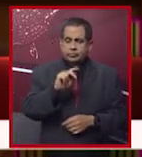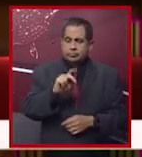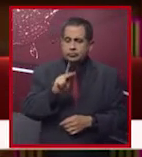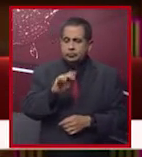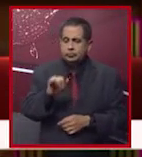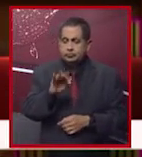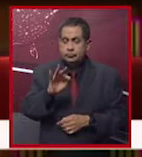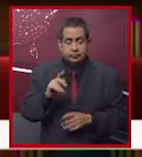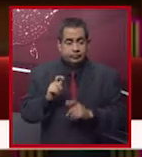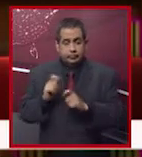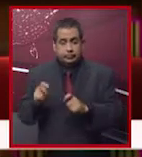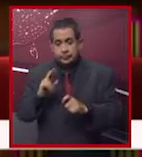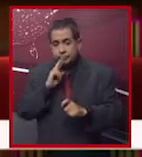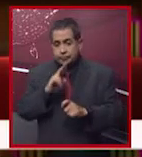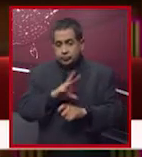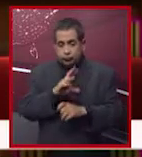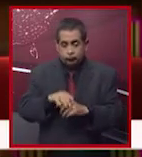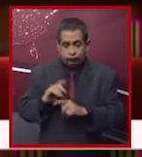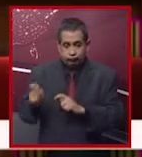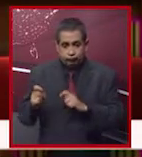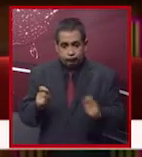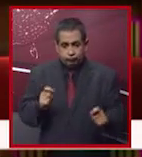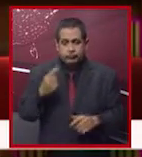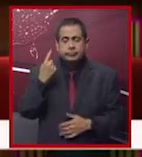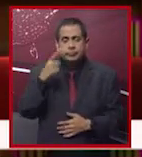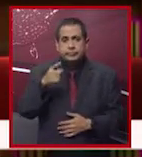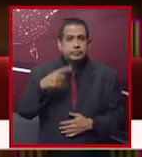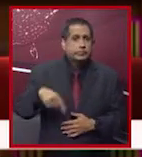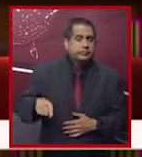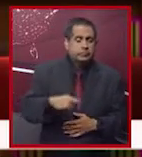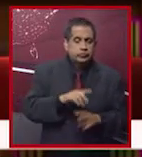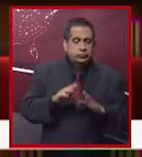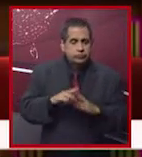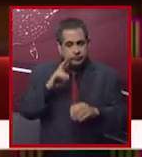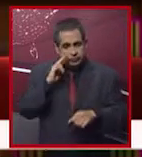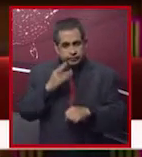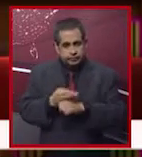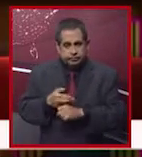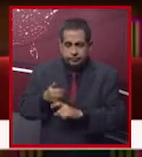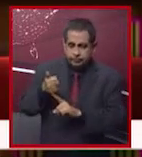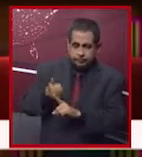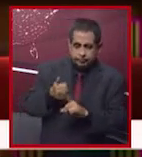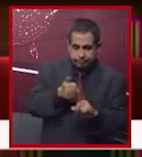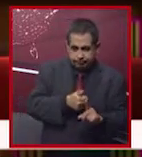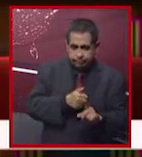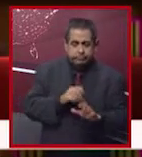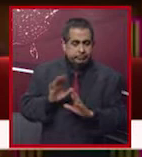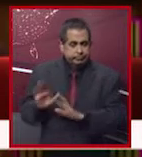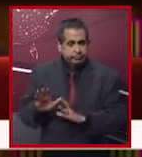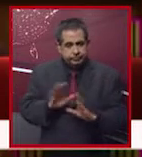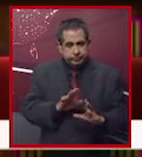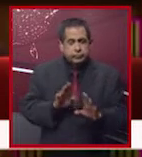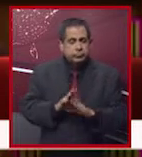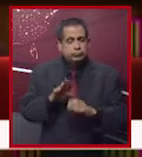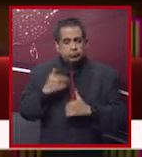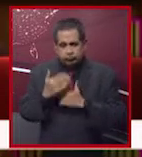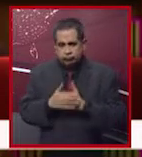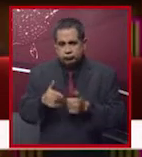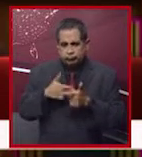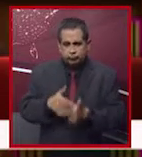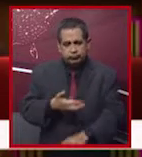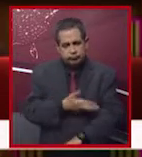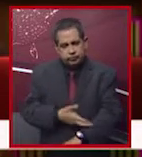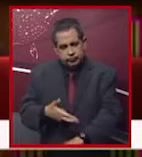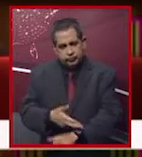Federación los resultados obtenidos para que, en el ámbito de responsabilidad de cada institución, se continúe con